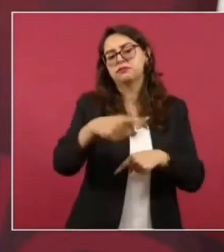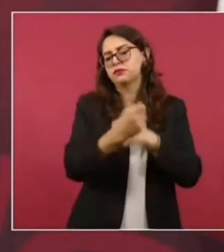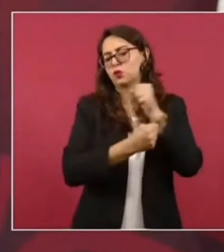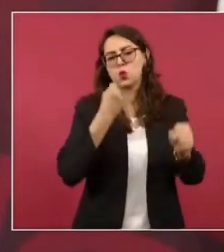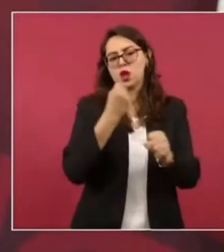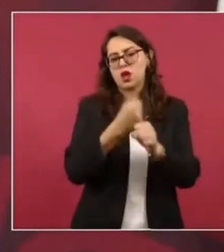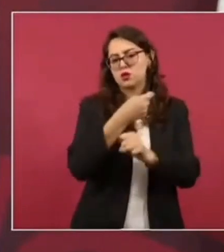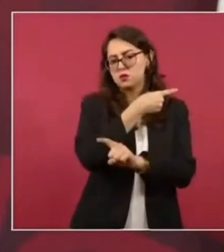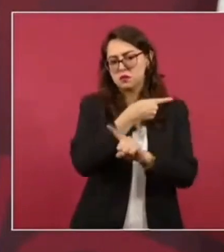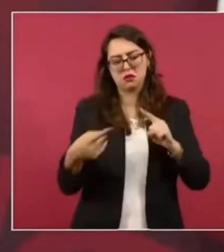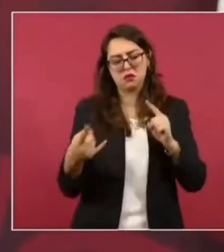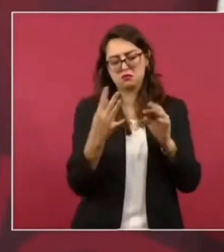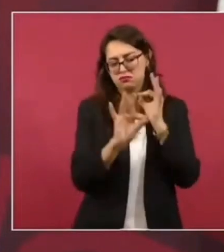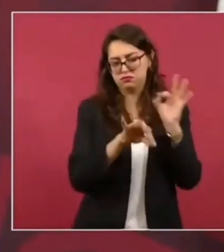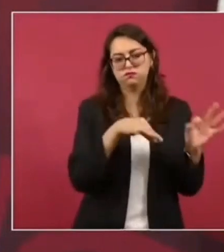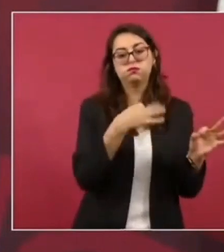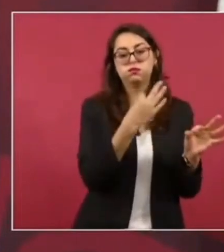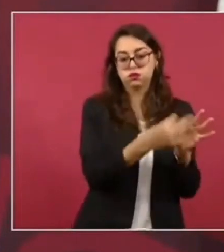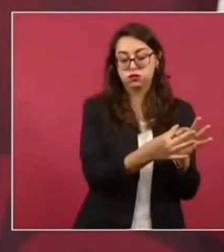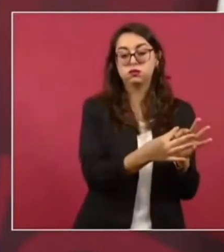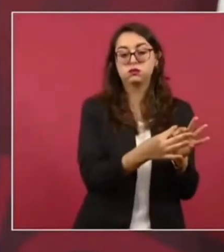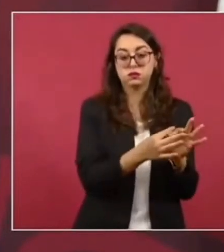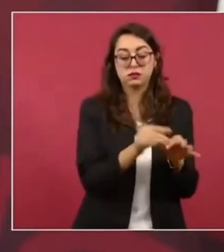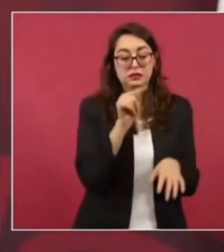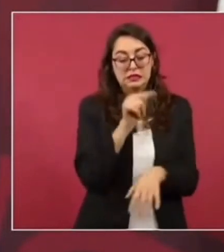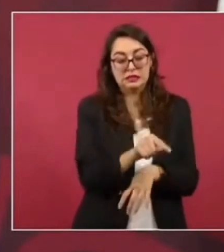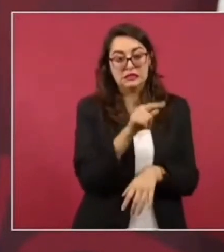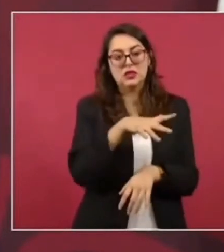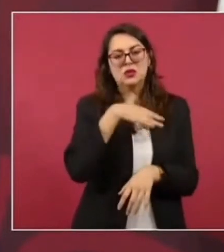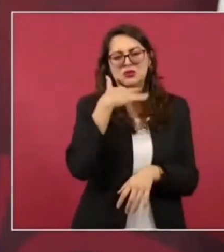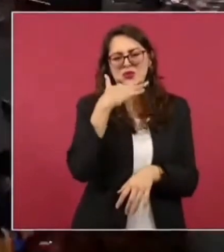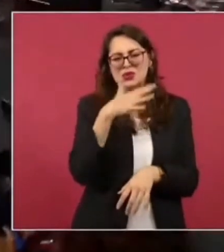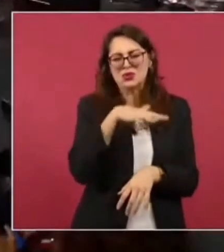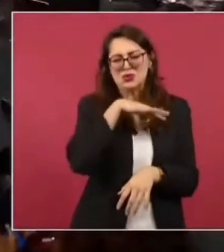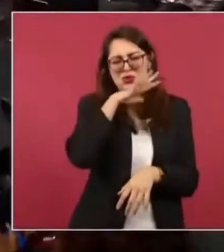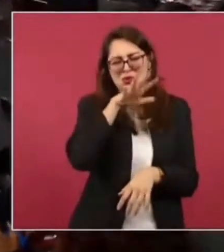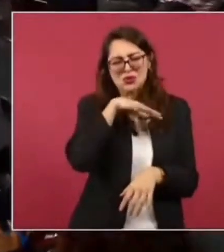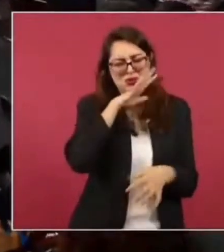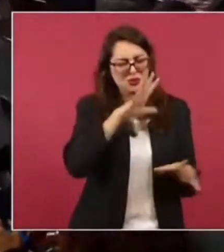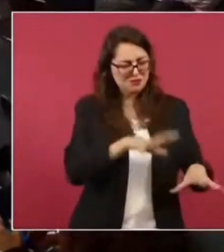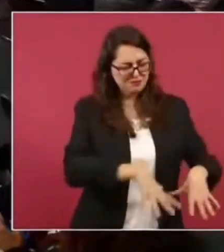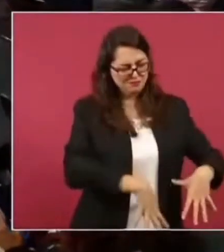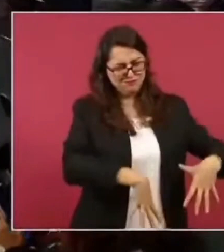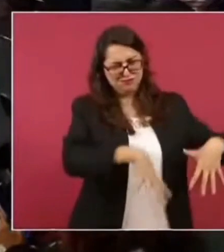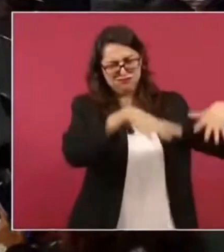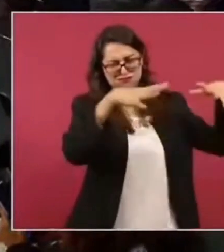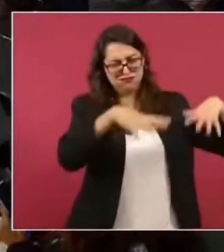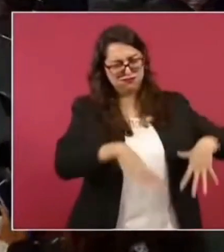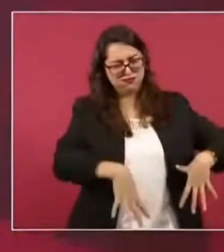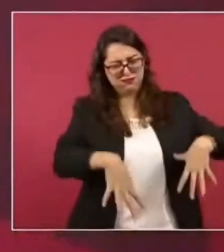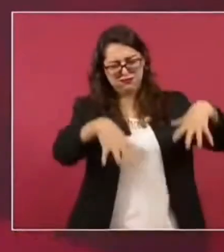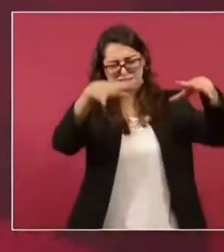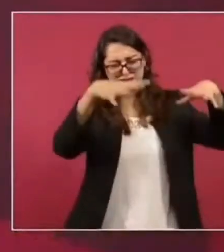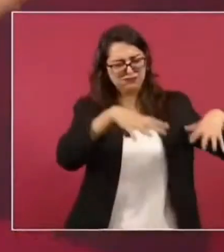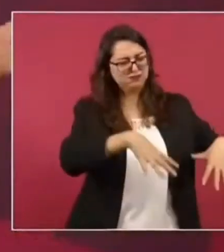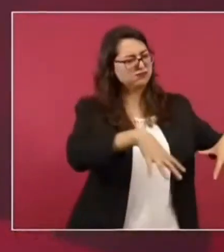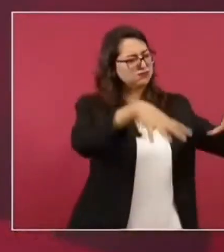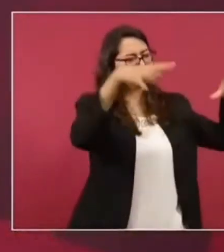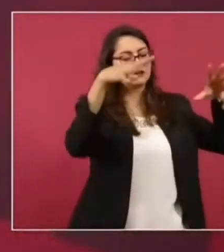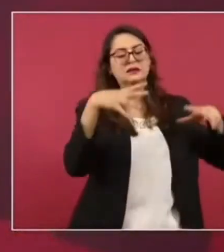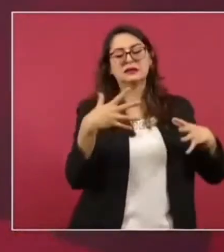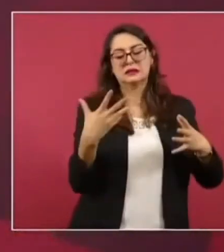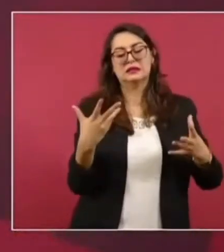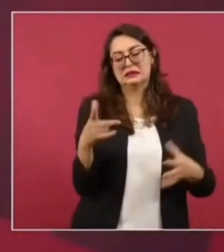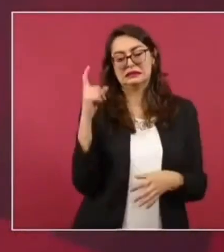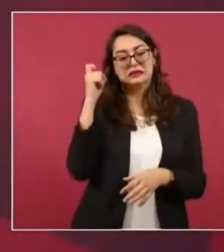quedar resuelto, que era un foco de contaminación en Minatitlán, en Coatzacoalcos, en